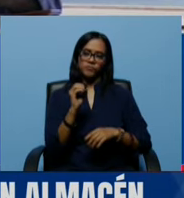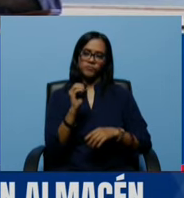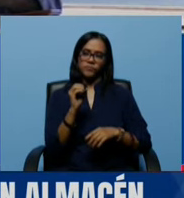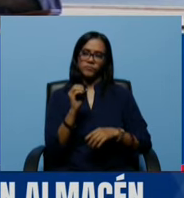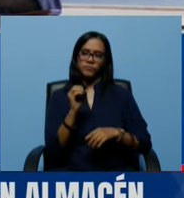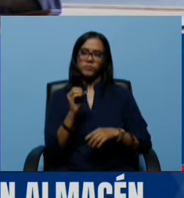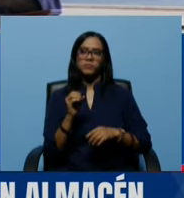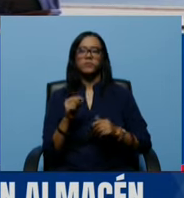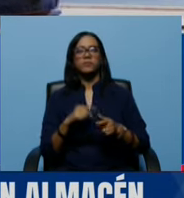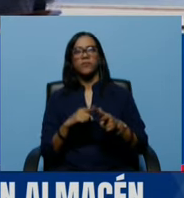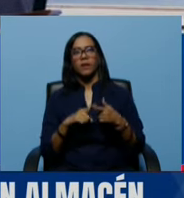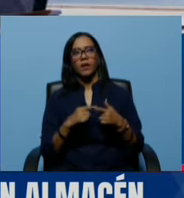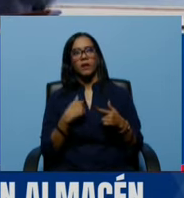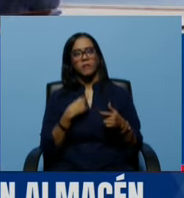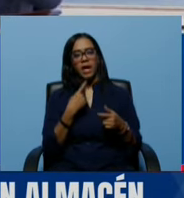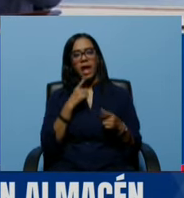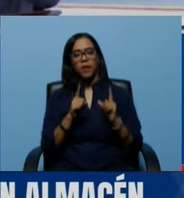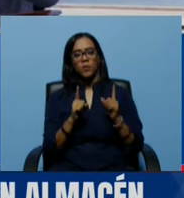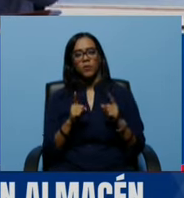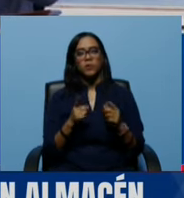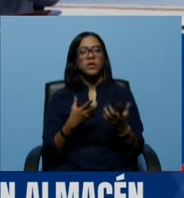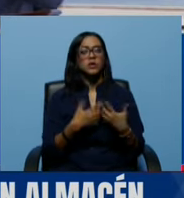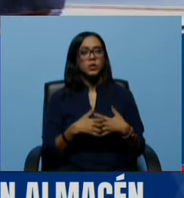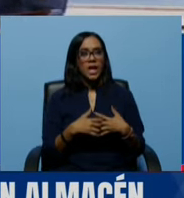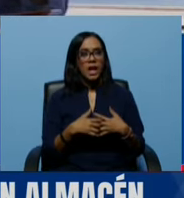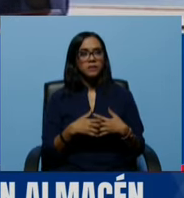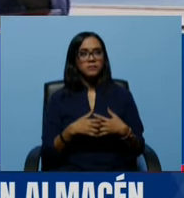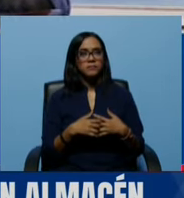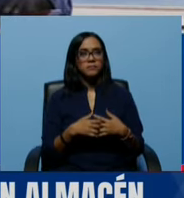Y fue cuando yo le empecé a decir a algunos industriales,